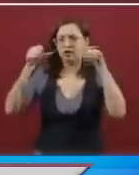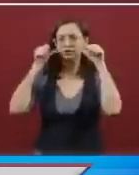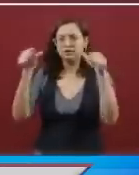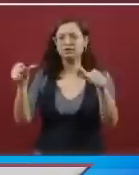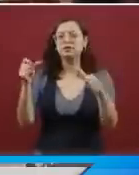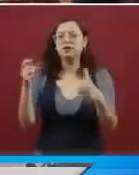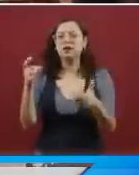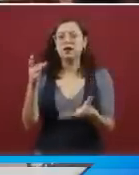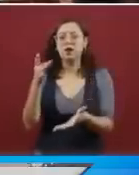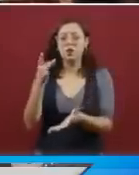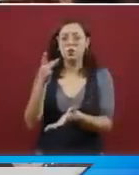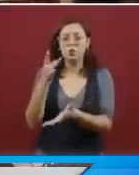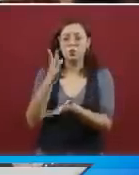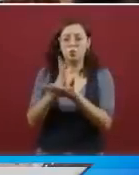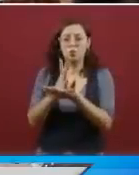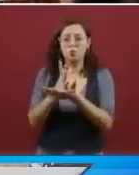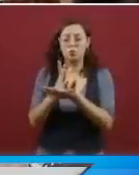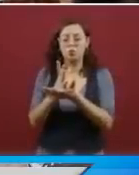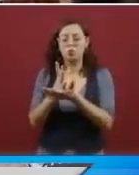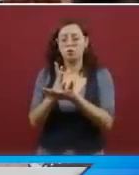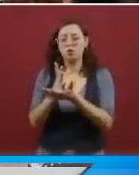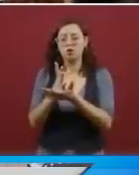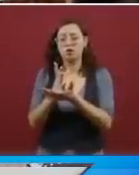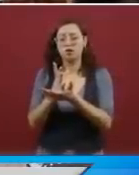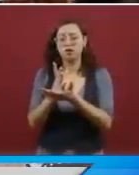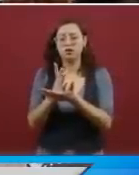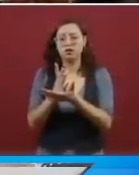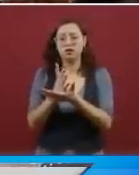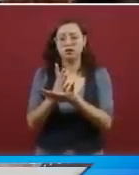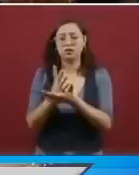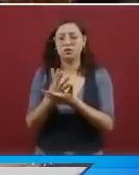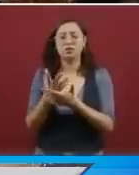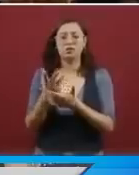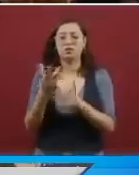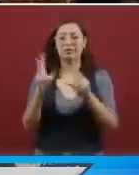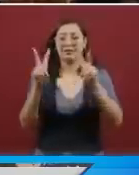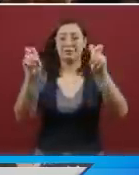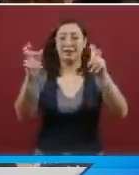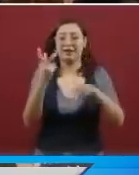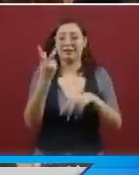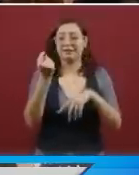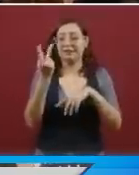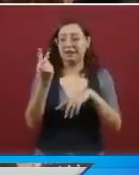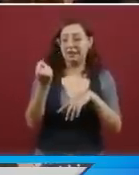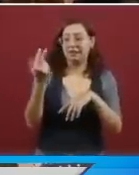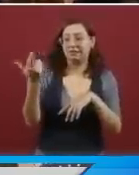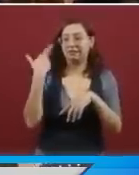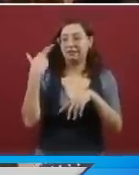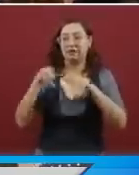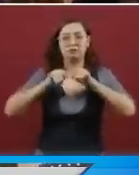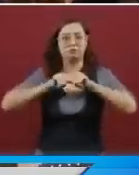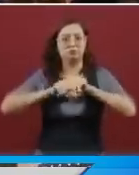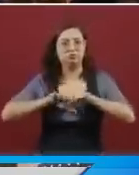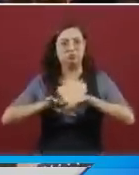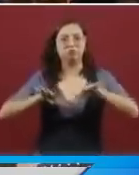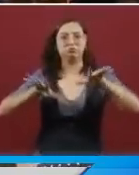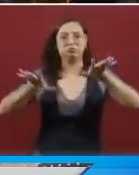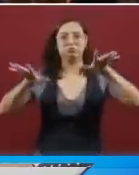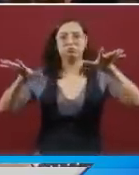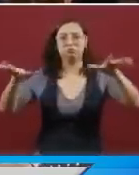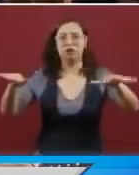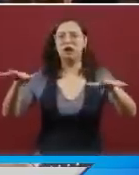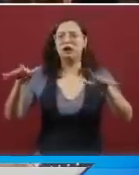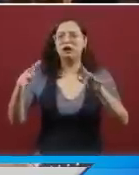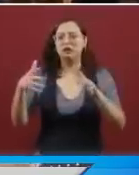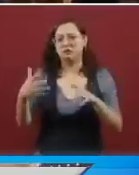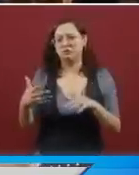un llamado a las empresas que comercializan en redes para impedir sin censura la contratación de bots. Hablando de ética en las empresas de comunicación, se